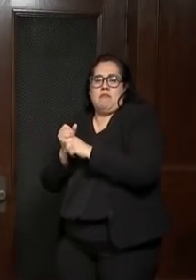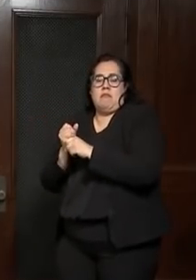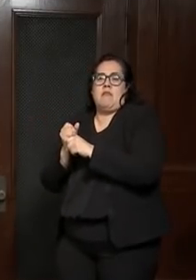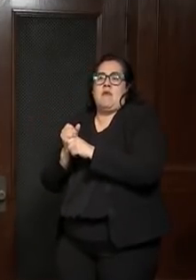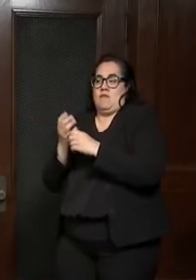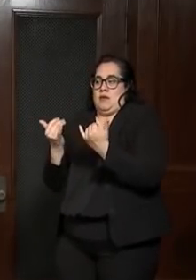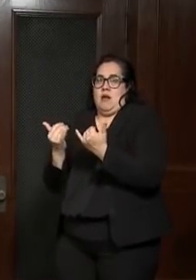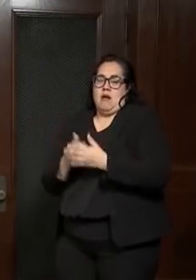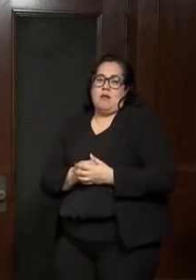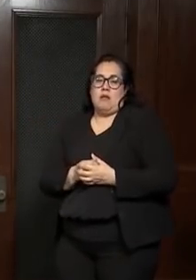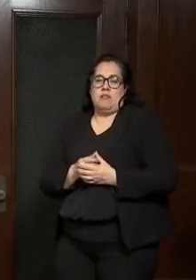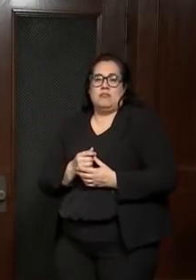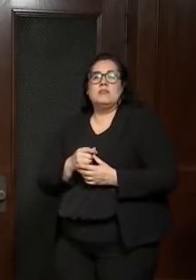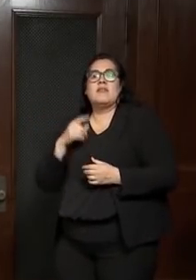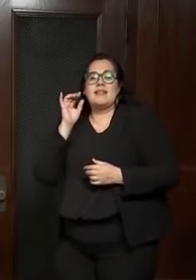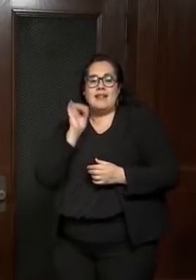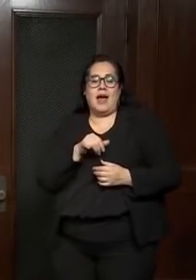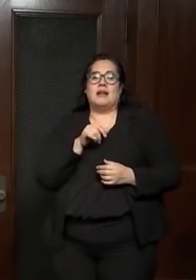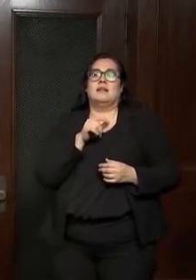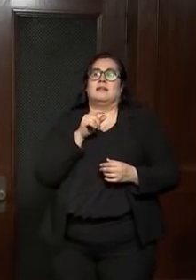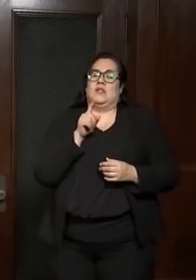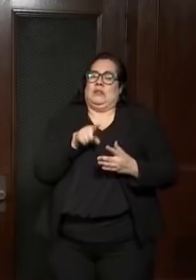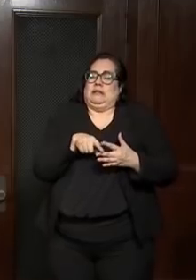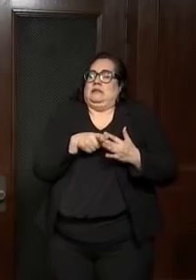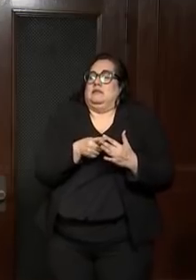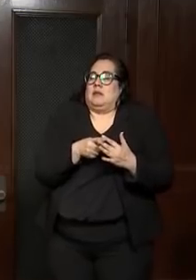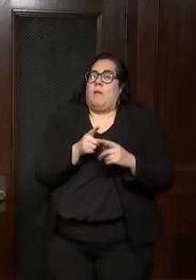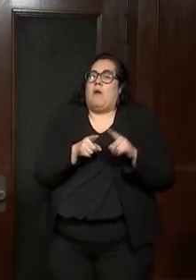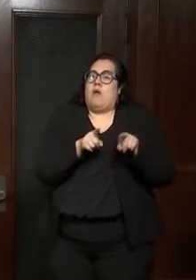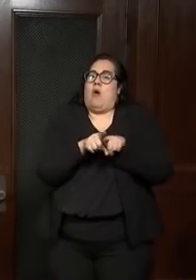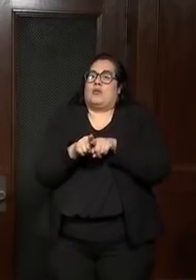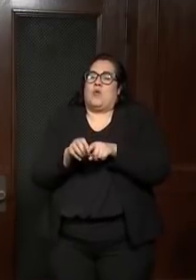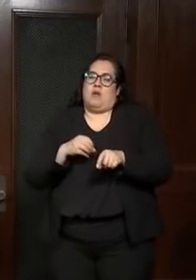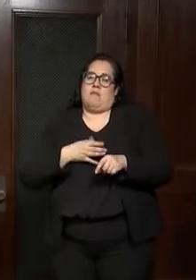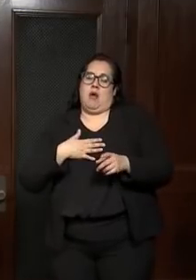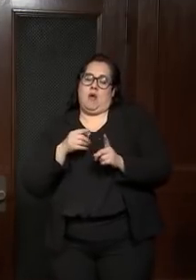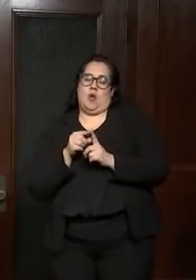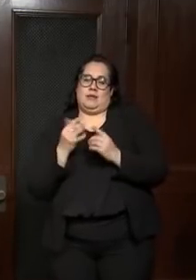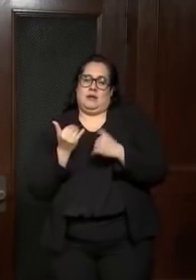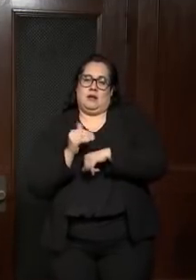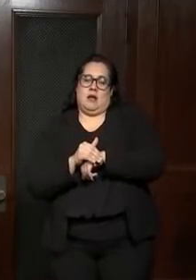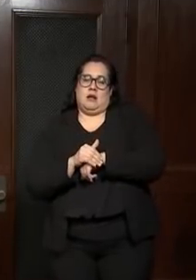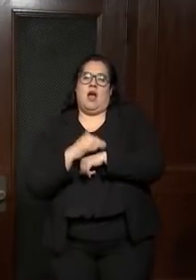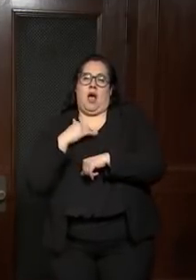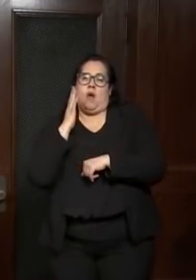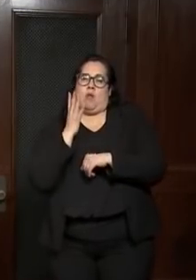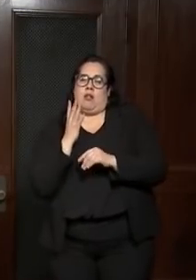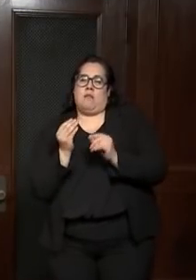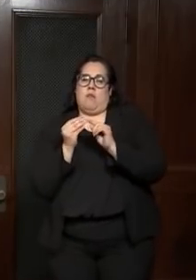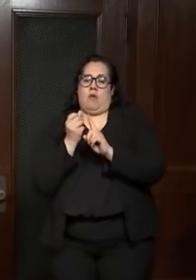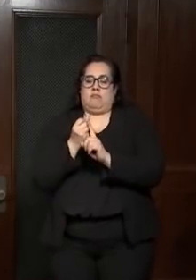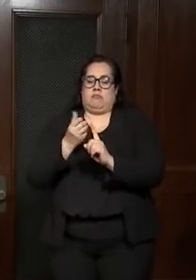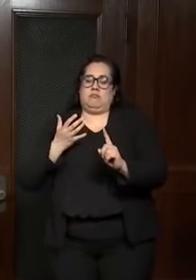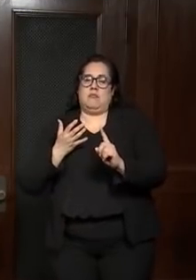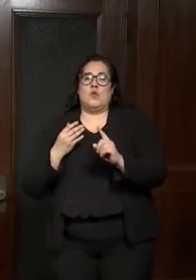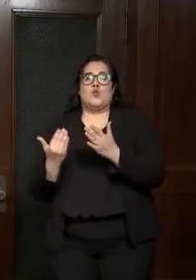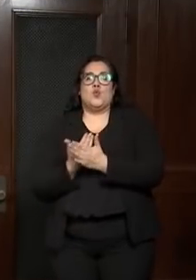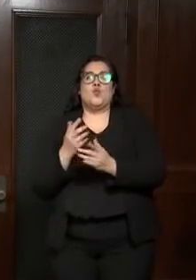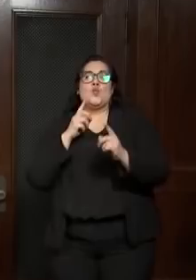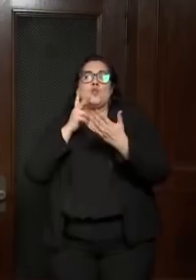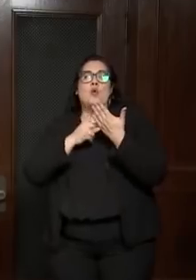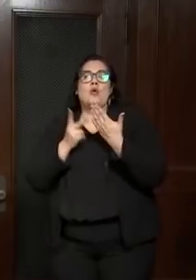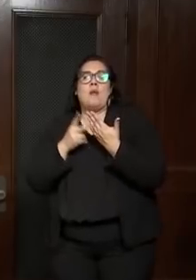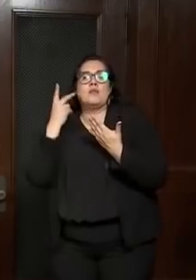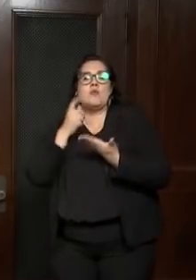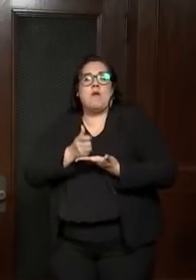recibir ahora. Y esta es una empieza, pero también, y en mis palabras esta noche diré más, hay un nuevo programa